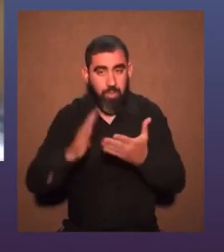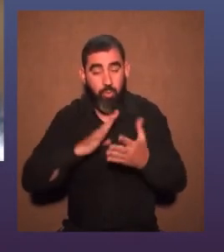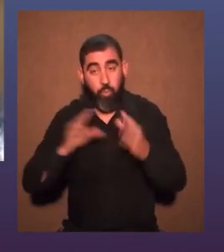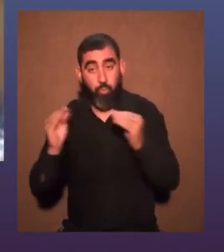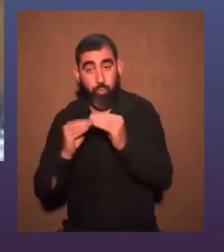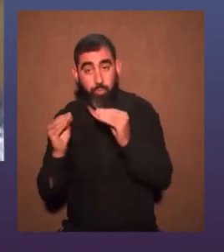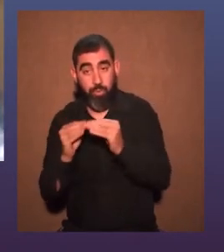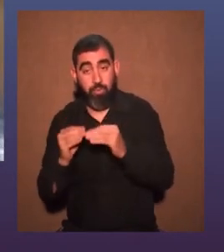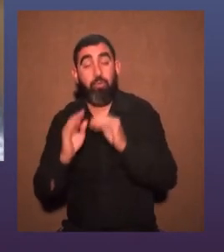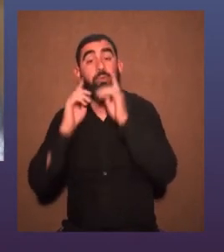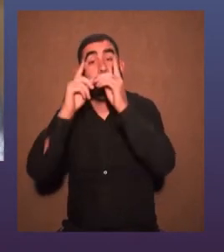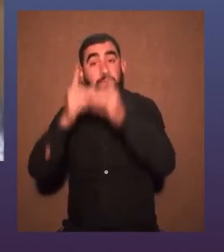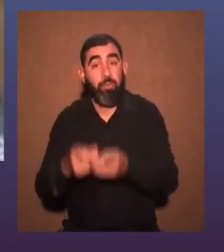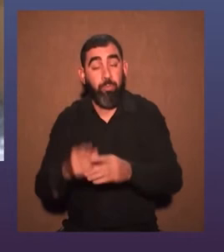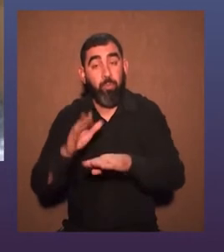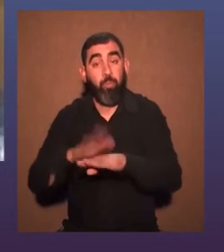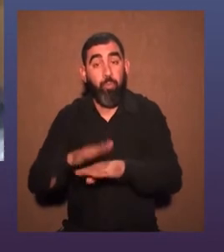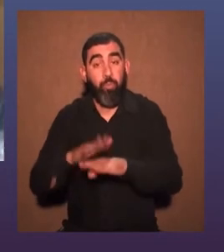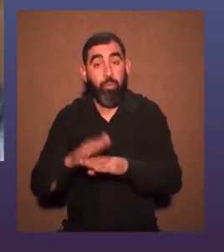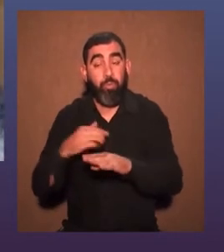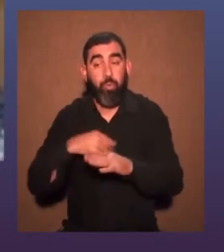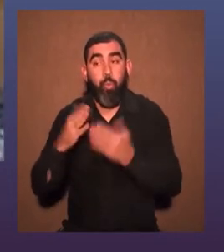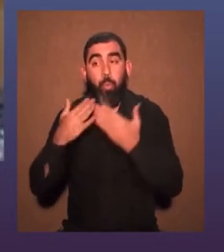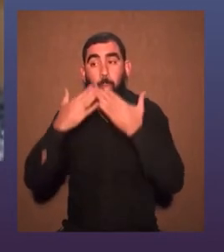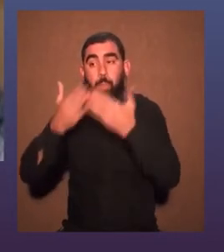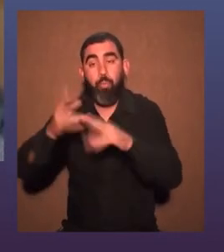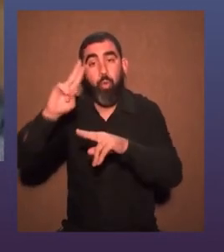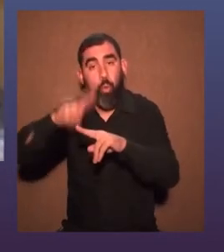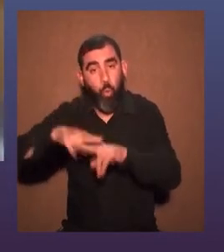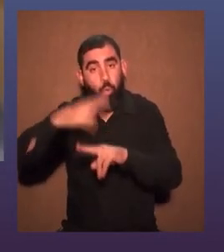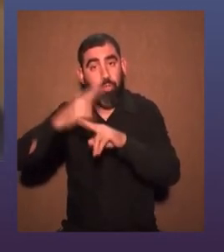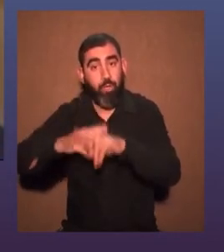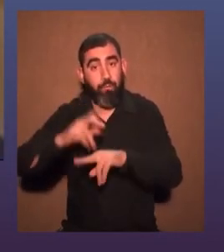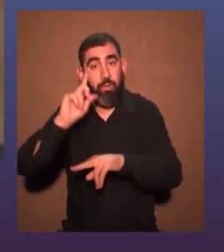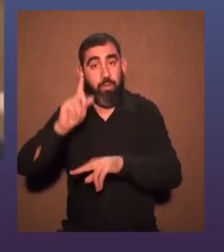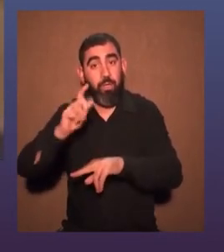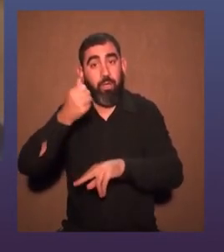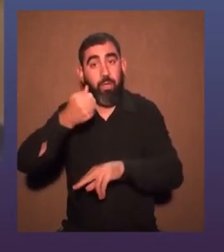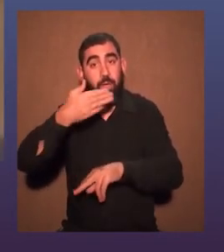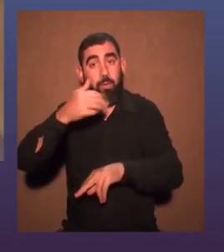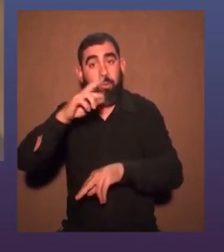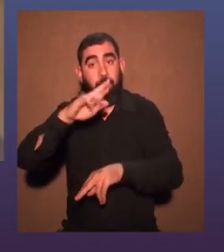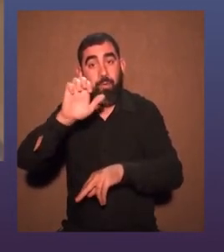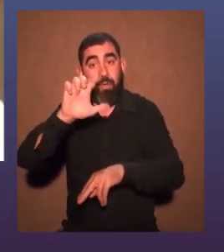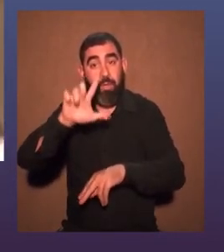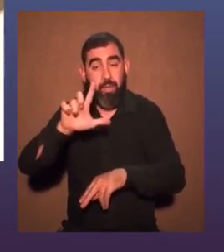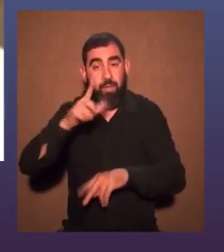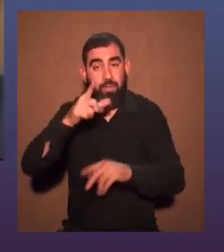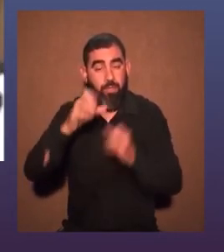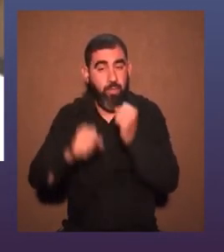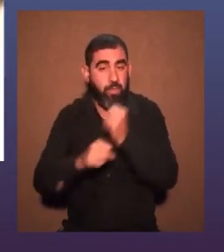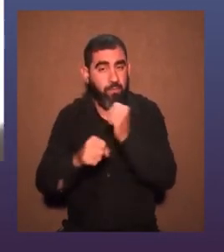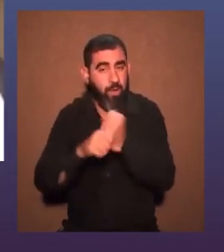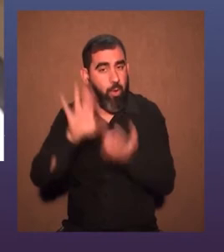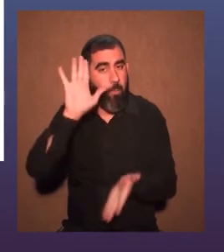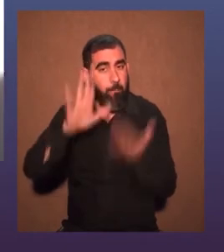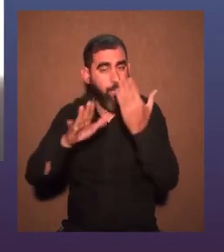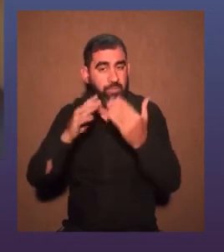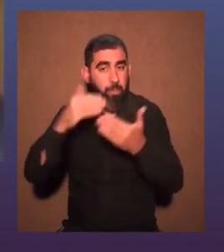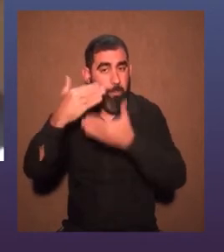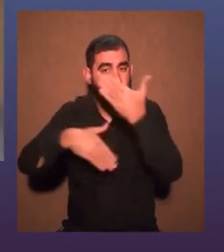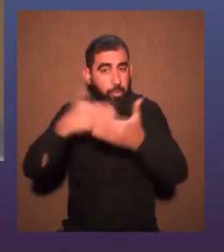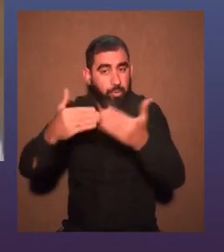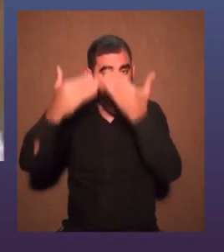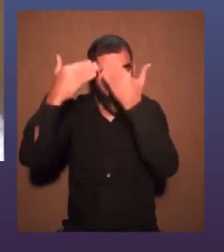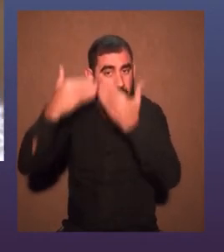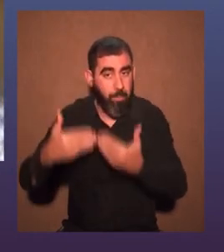e incluso hay momentos que volvemos a consultar a Gabriel, si bien el trabajo grueso de Gabriel fue más en el proceso